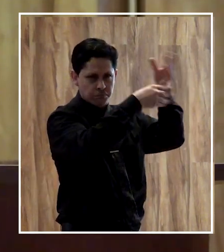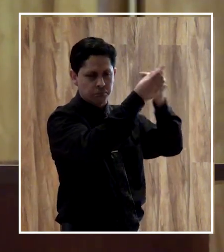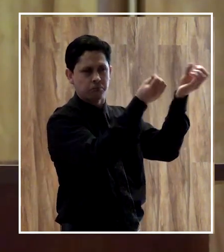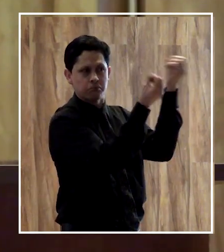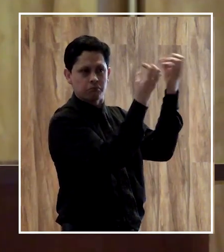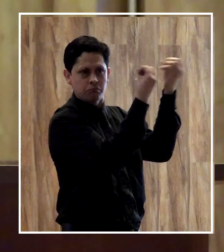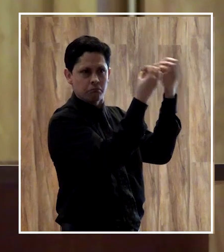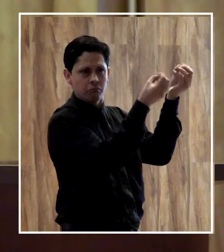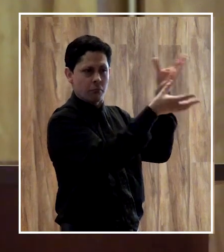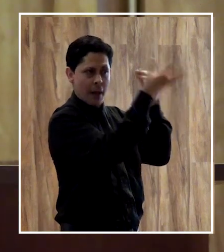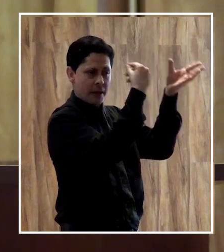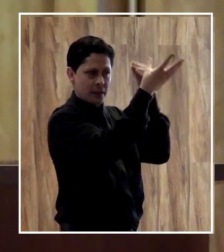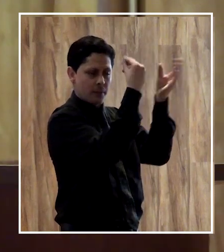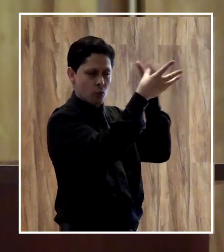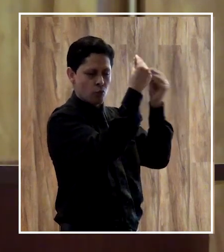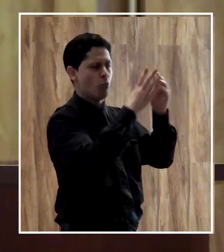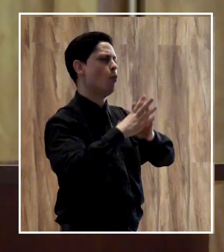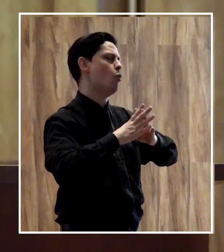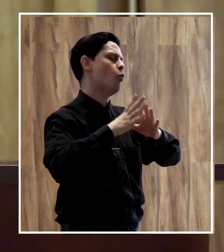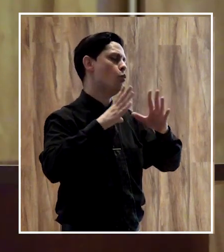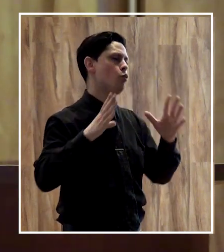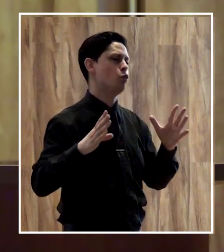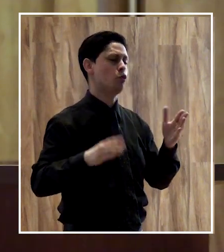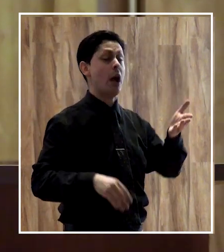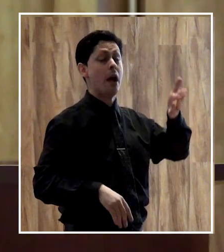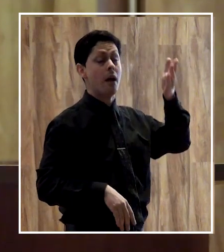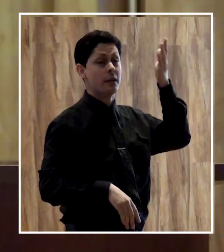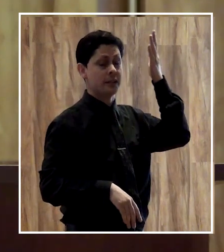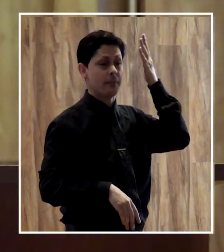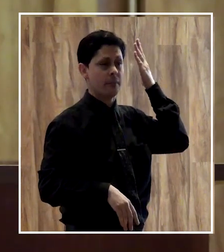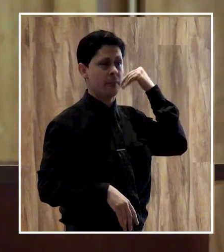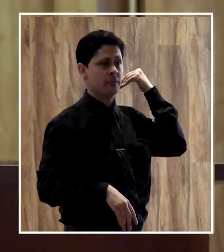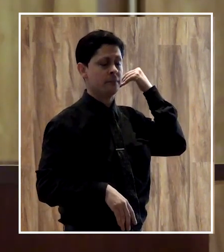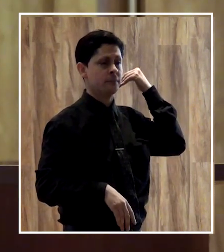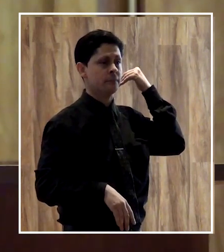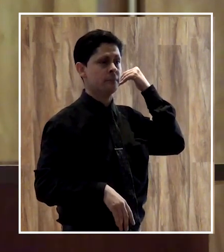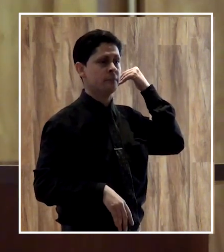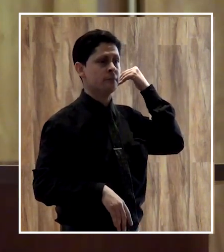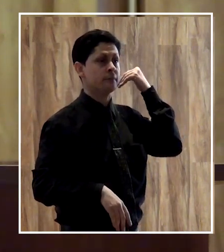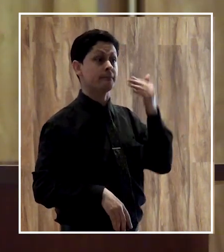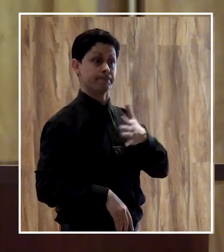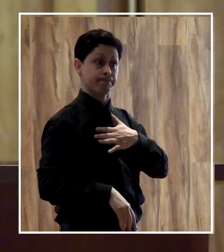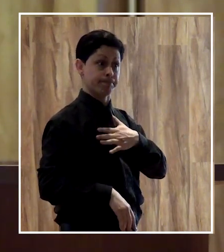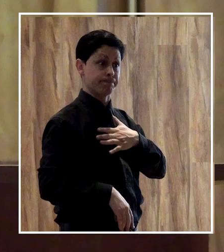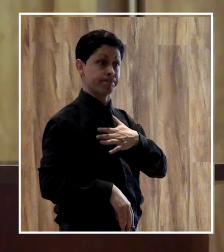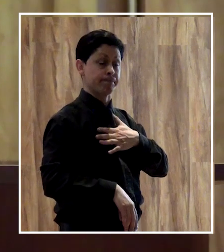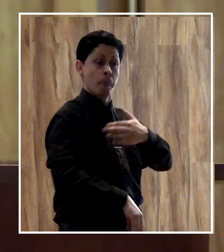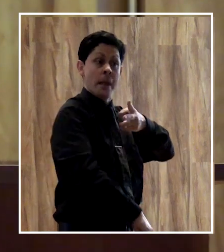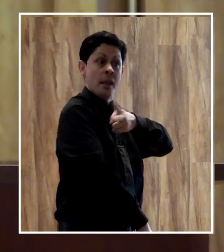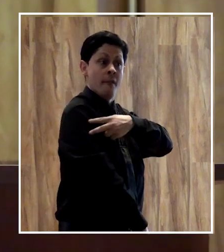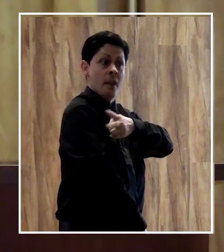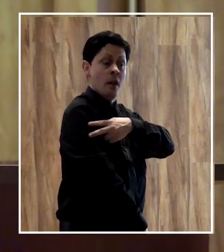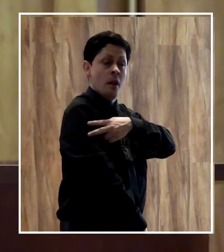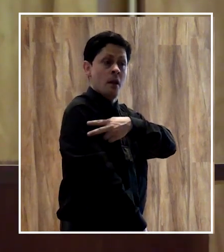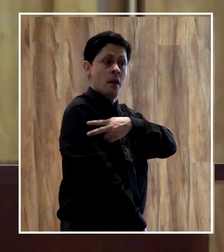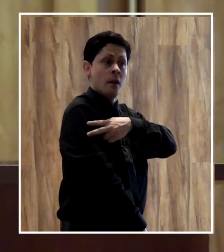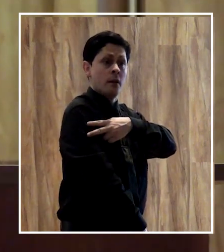tiempo, incluso como por alguna razón mis